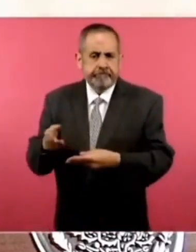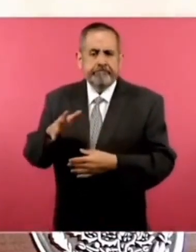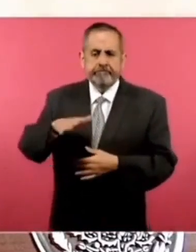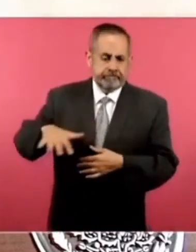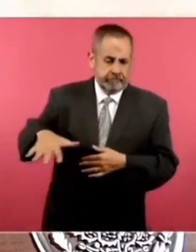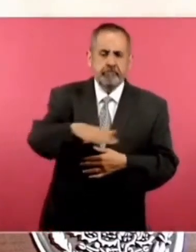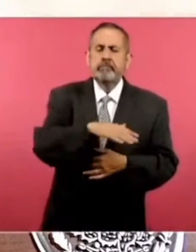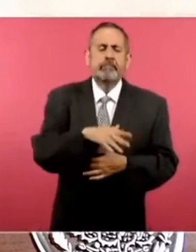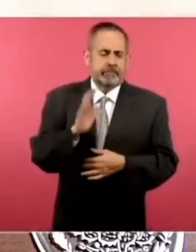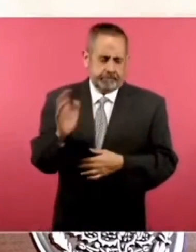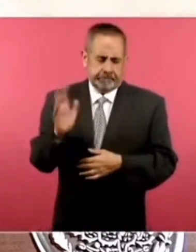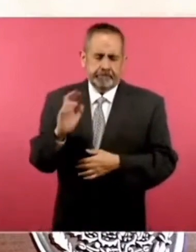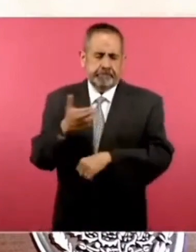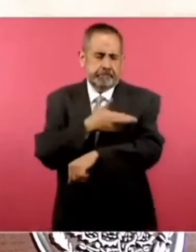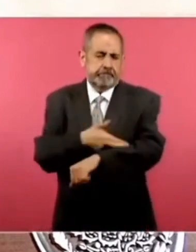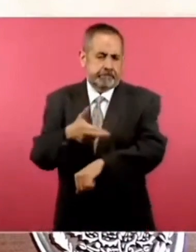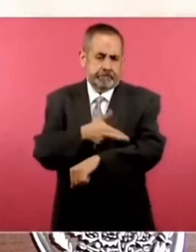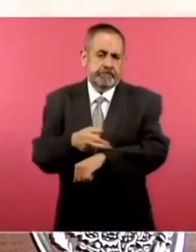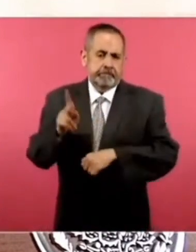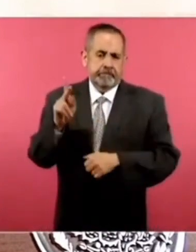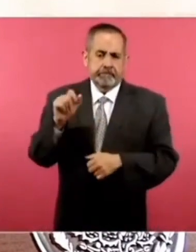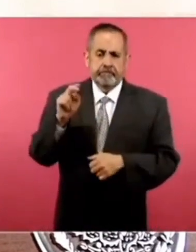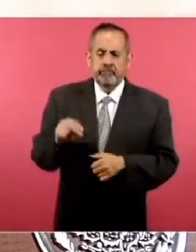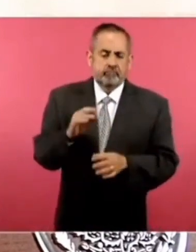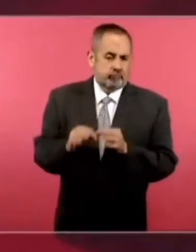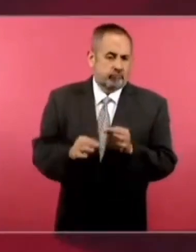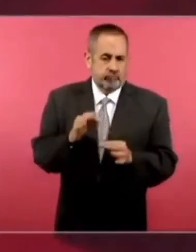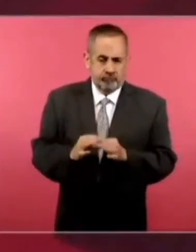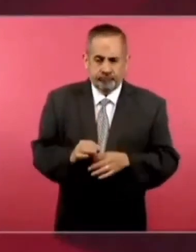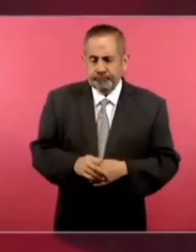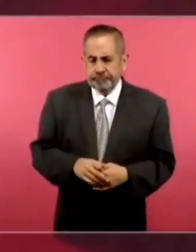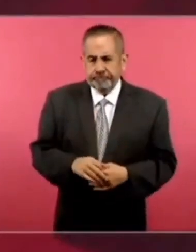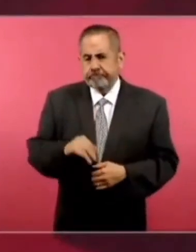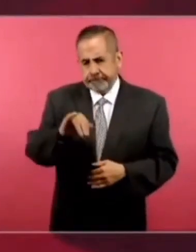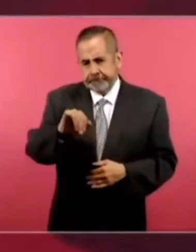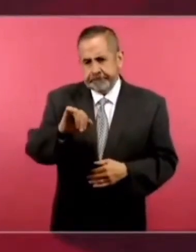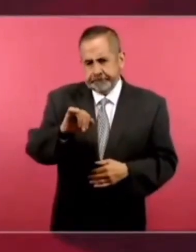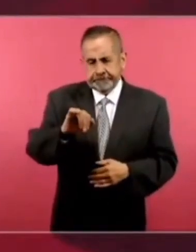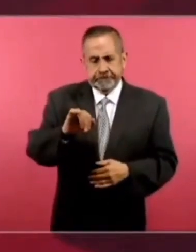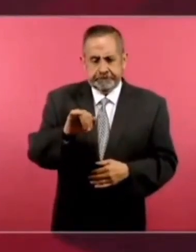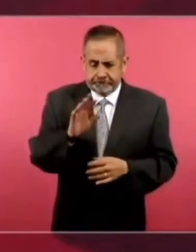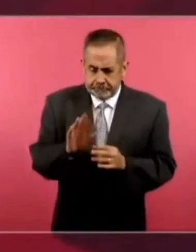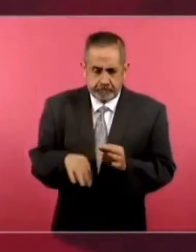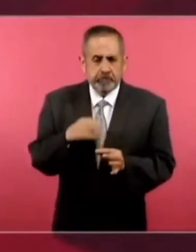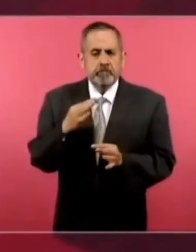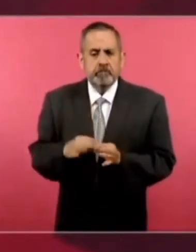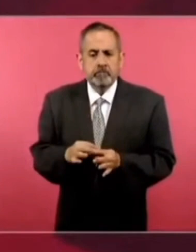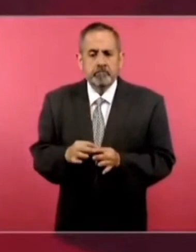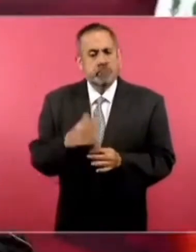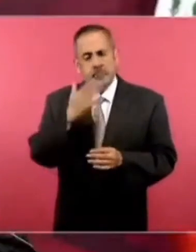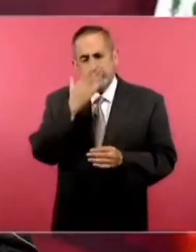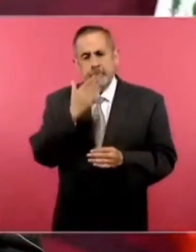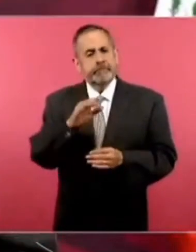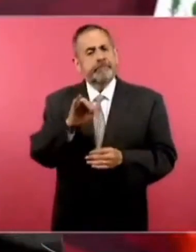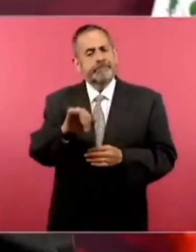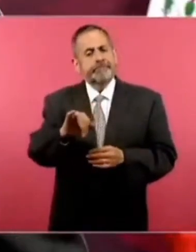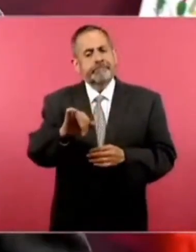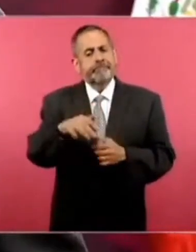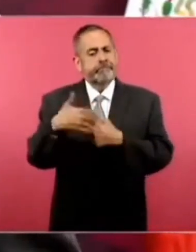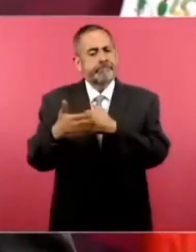Se está llevando a cabo este plan y sí vamos a cumplir con el propósito de